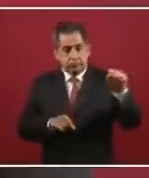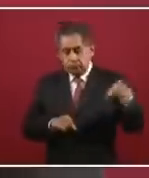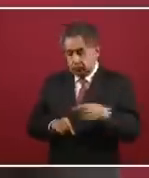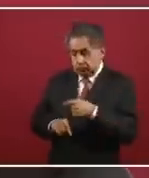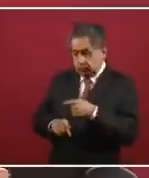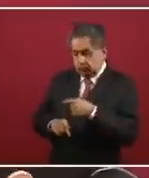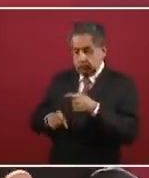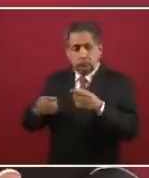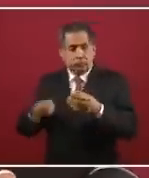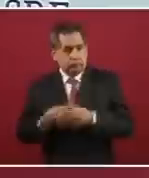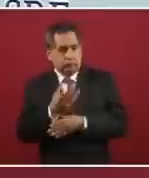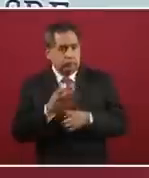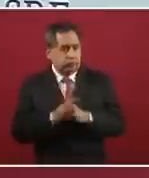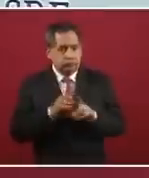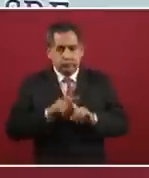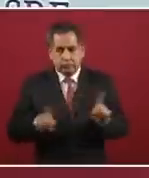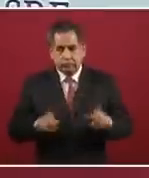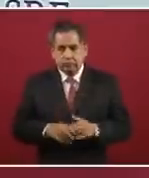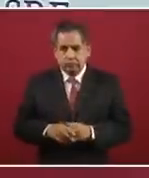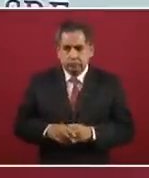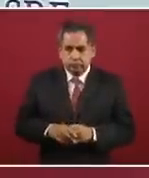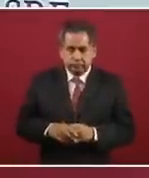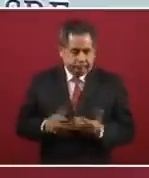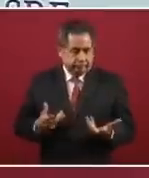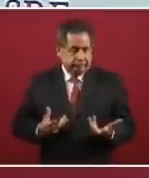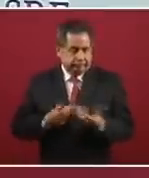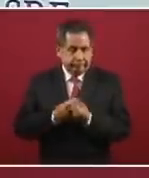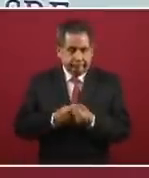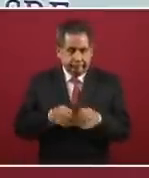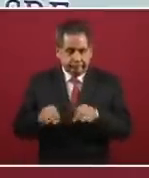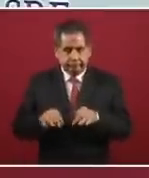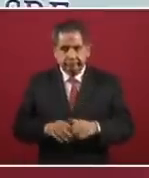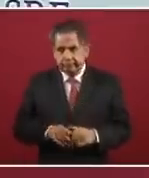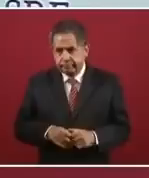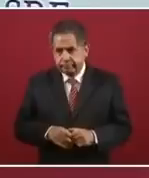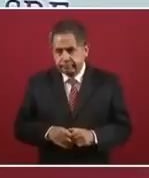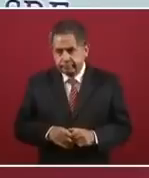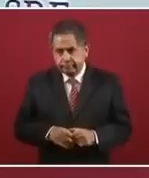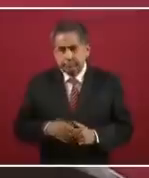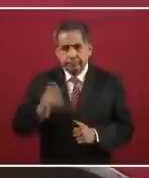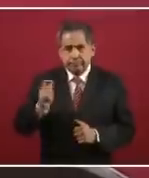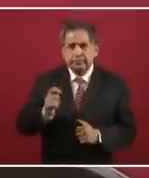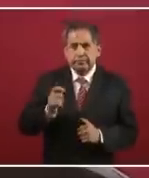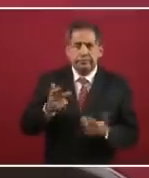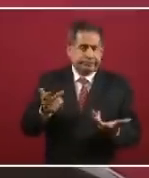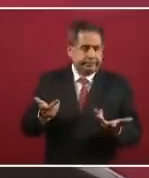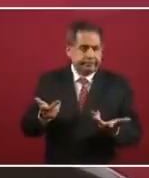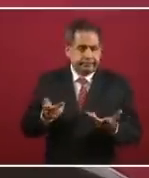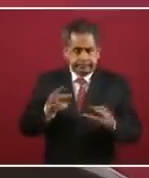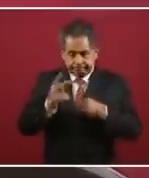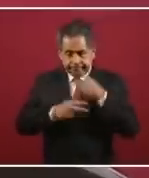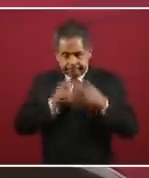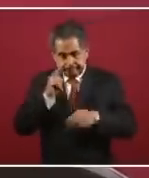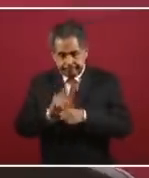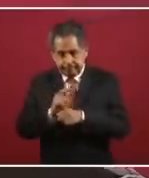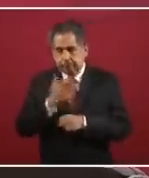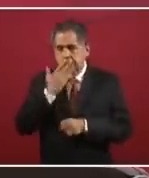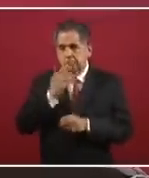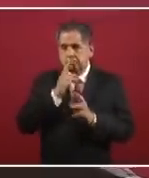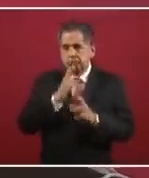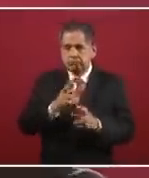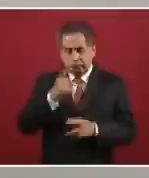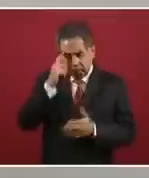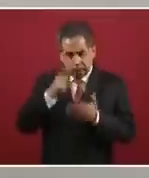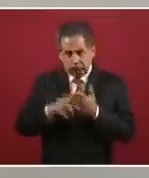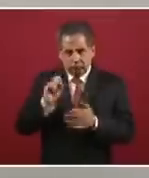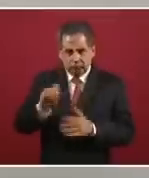cómo entran. Tenemos que trabajar en conjunto. Y eso es lo que vamos a hacer y creo que sí vamos a estar en posibilidades de lograr resultados. Por supuesto